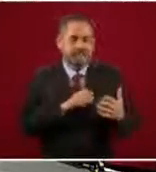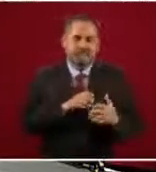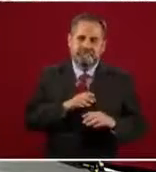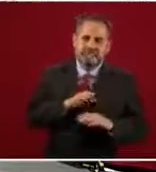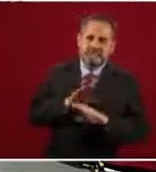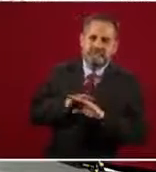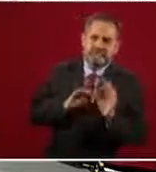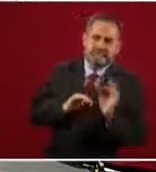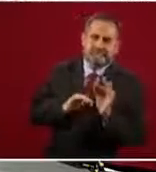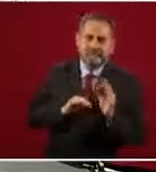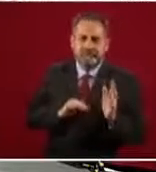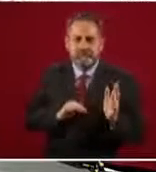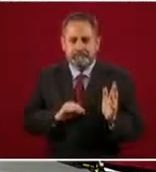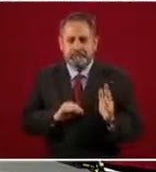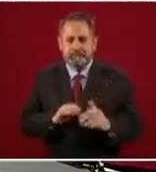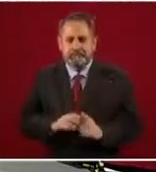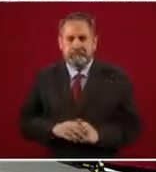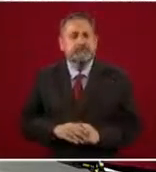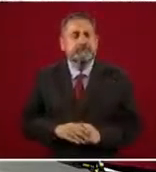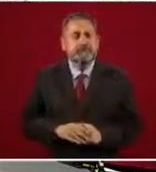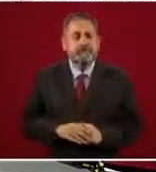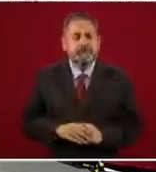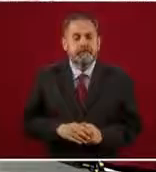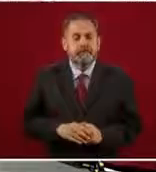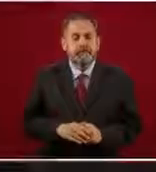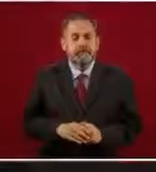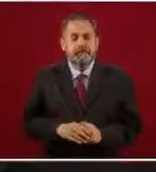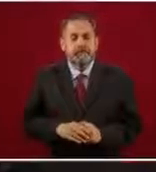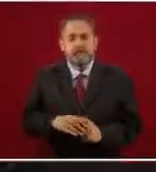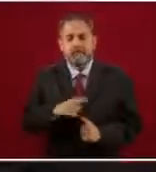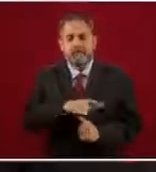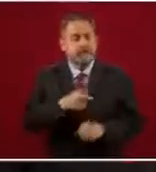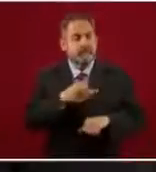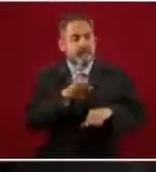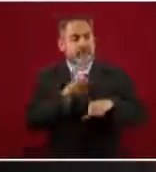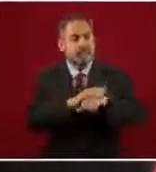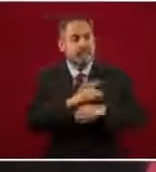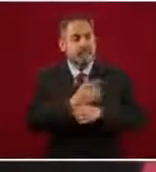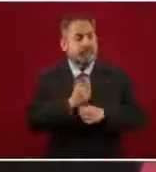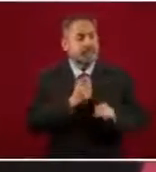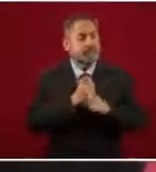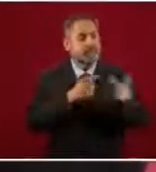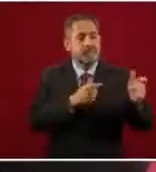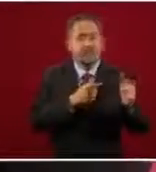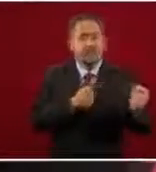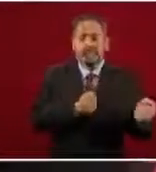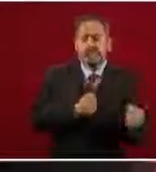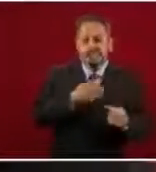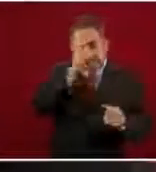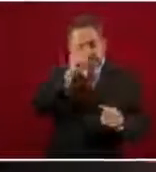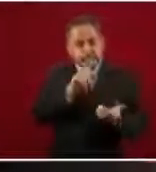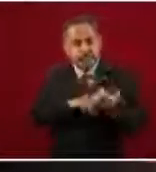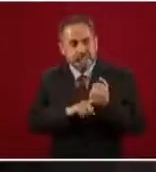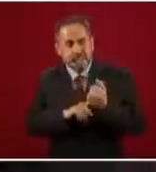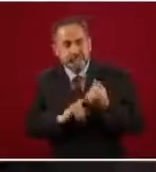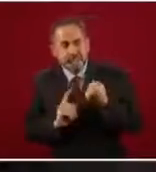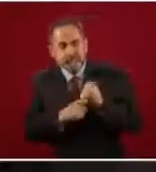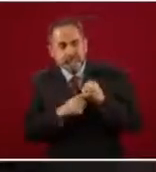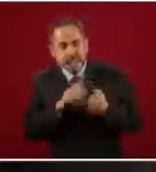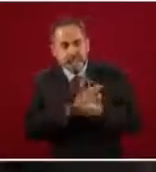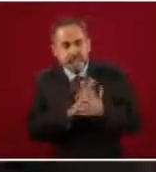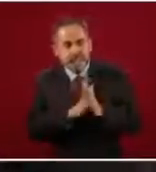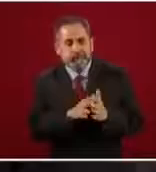aquí, ¿no?, los que dejaban pasar armas, que llegaban a acuerdos, ¿no?, con el